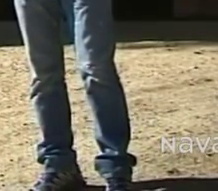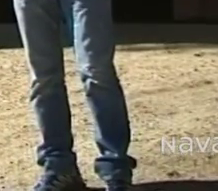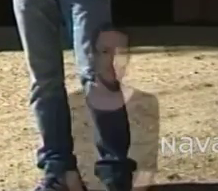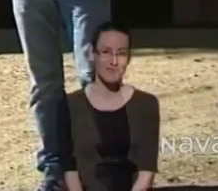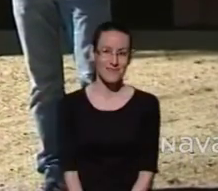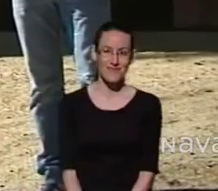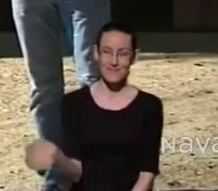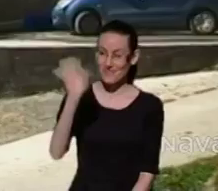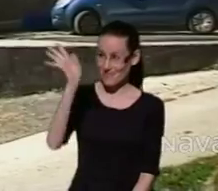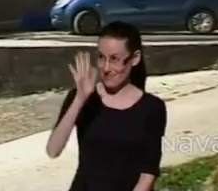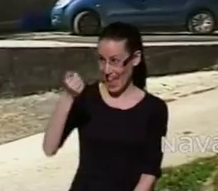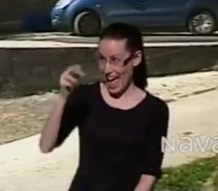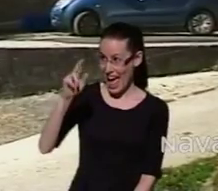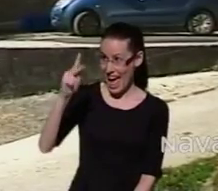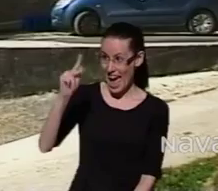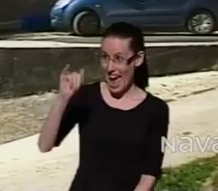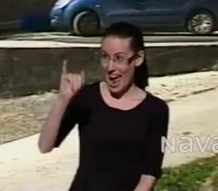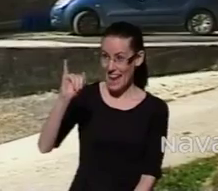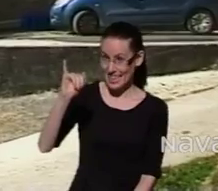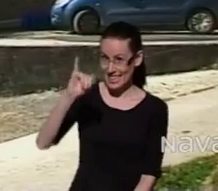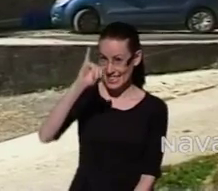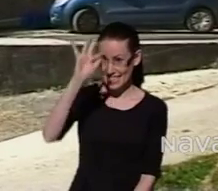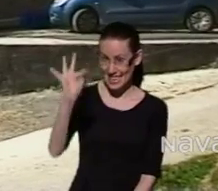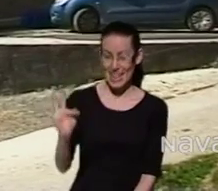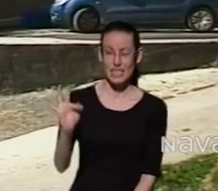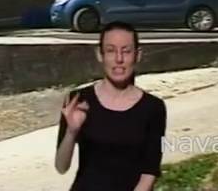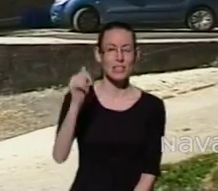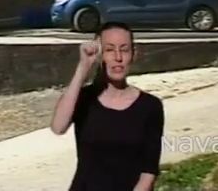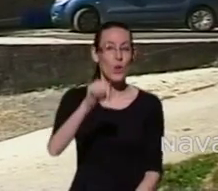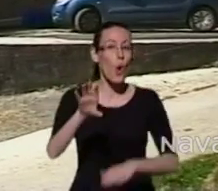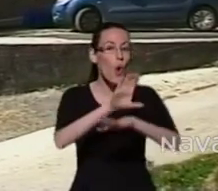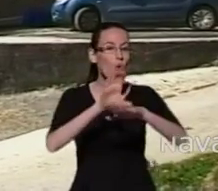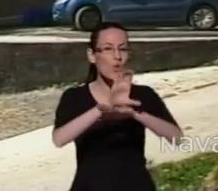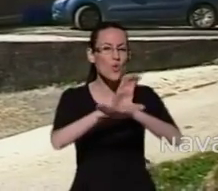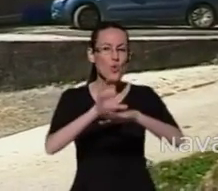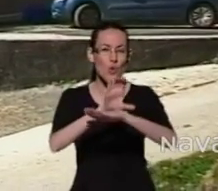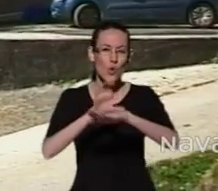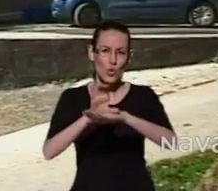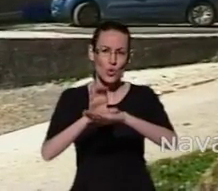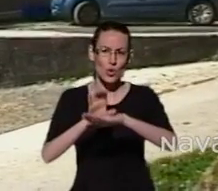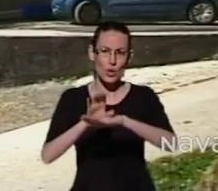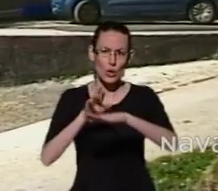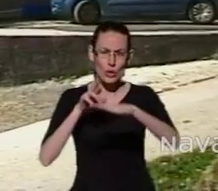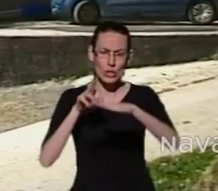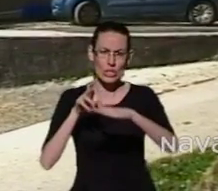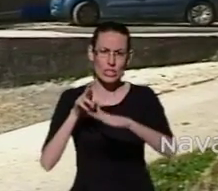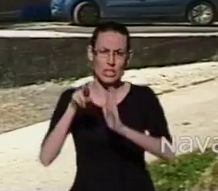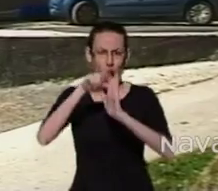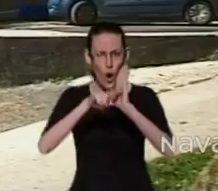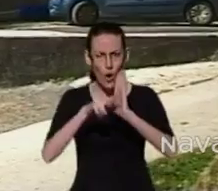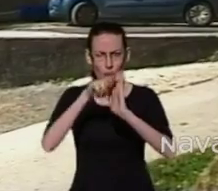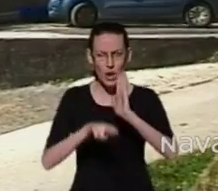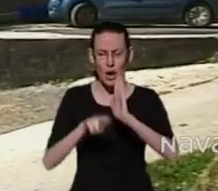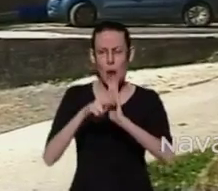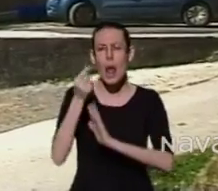Hola. Buenas, ¿Arcaiz? Sí, sí. Vengo del Consejo Regulador de Idiazábal. Ah, sí. Para hacer un control de calidad, para catar vuestros